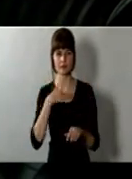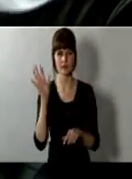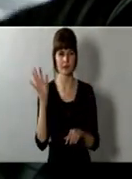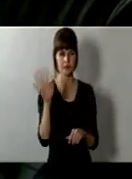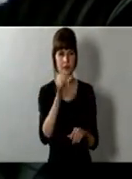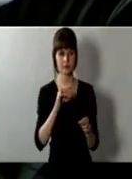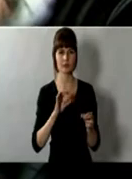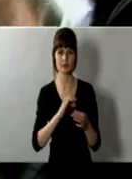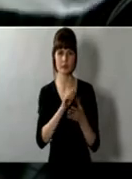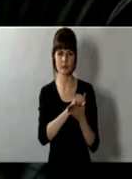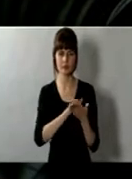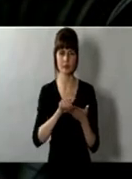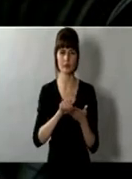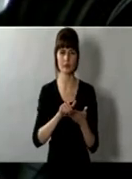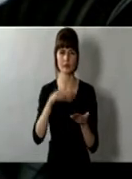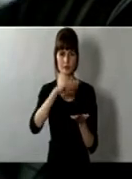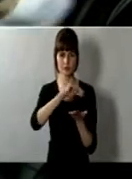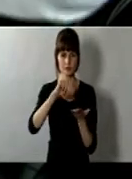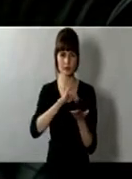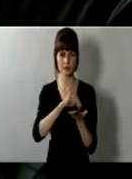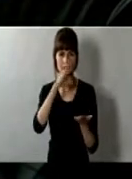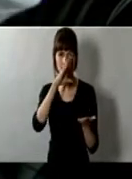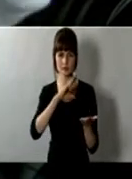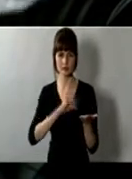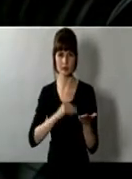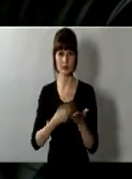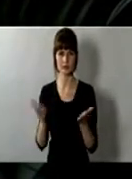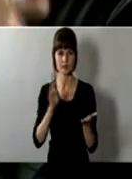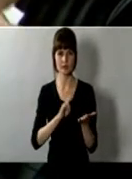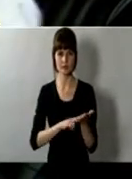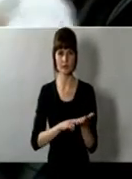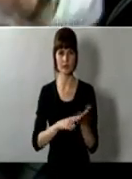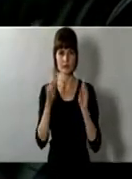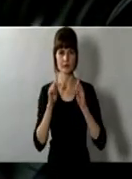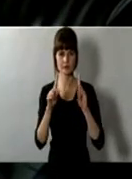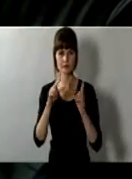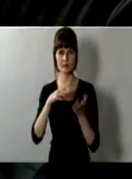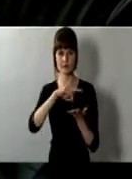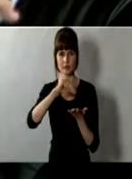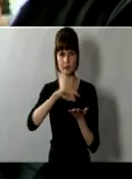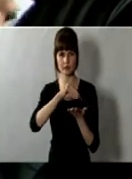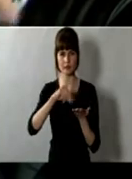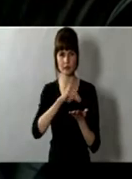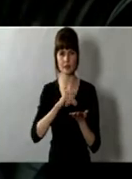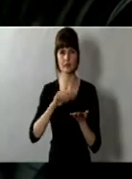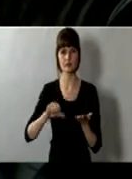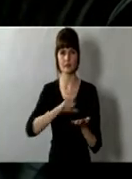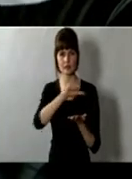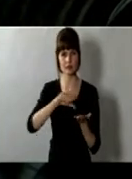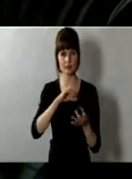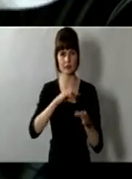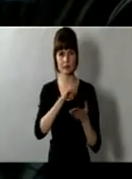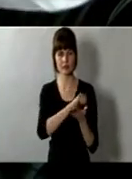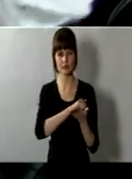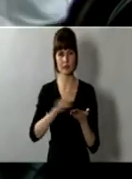Y Señor Que esa sal Que se ha vuelto insípida Vuelva a tener el sabor Vuelva a tener La unción Del Espíritu